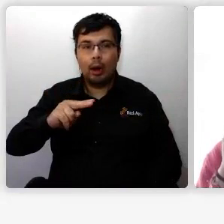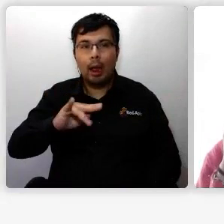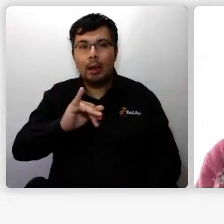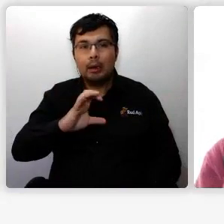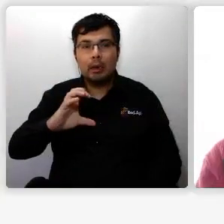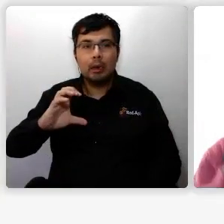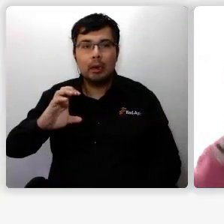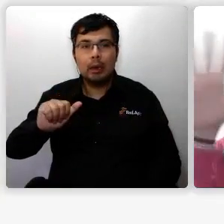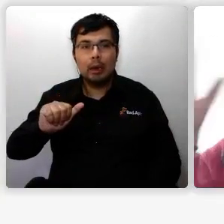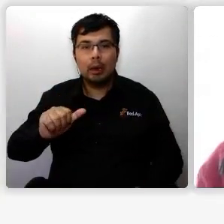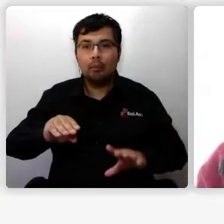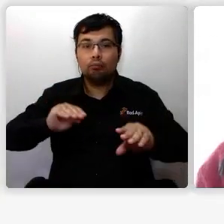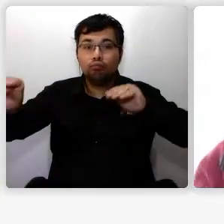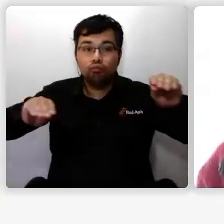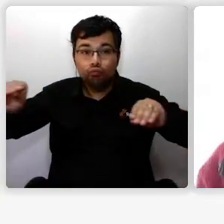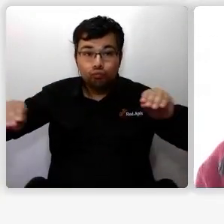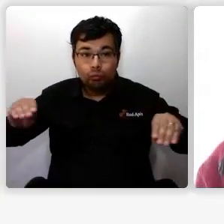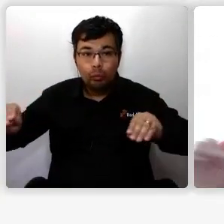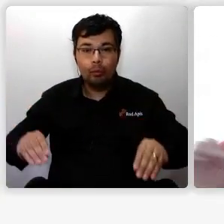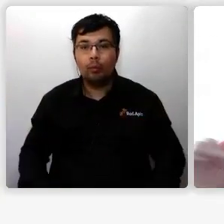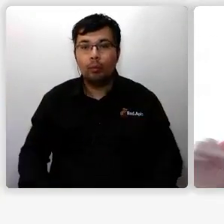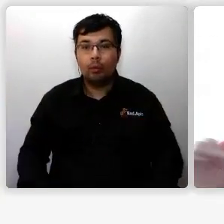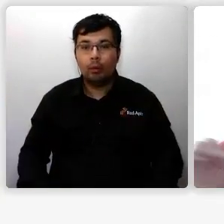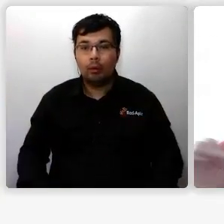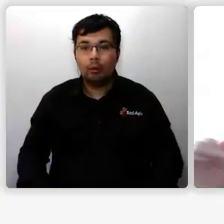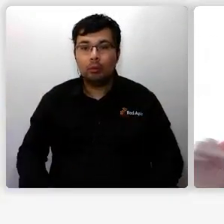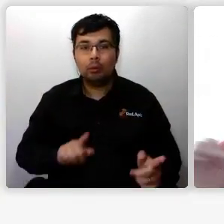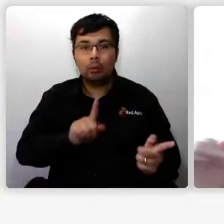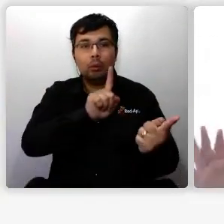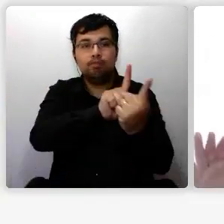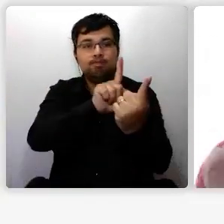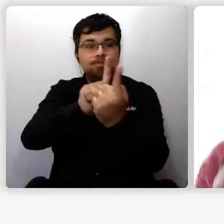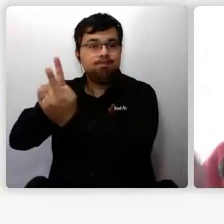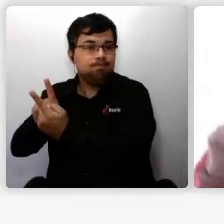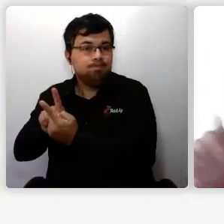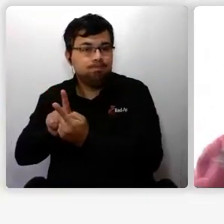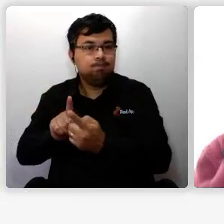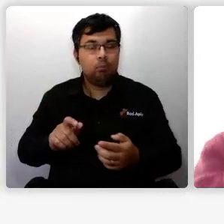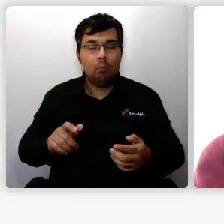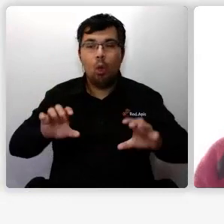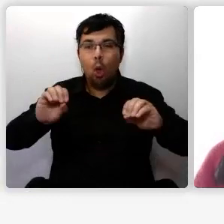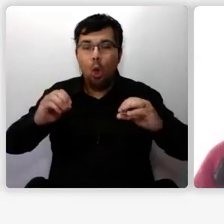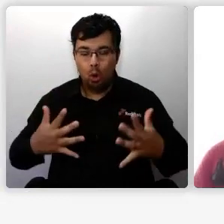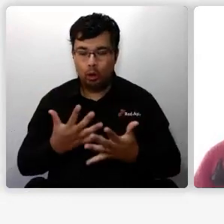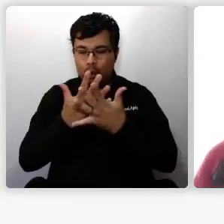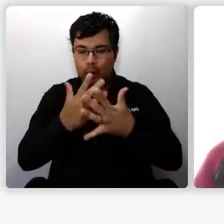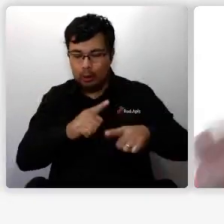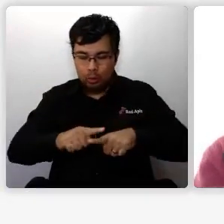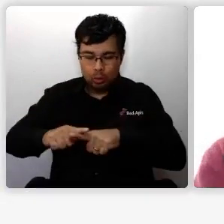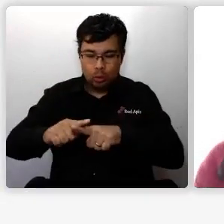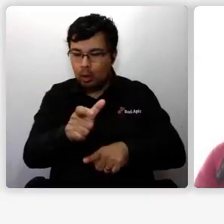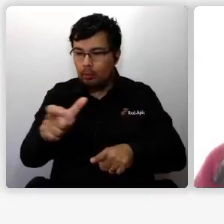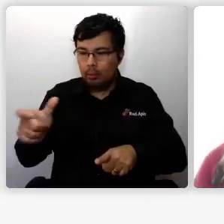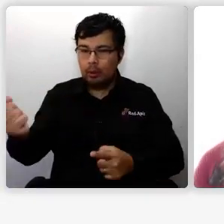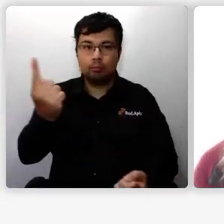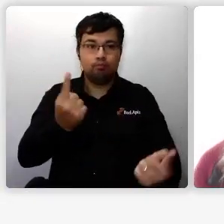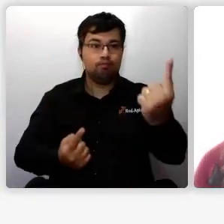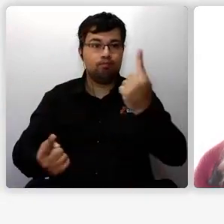poco como en este boca a boca a través de las redes sociales, voy a hacer que haya como que me vuelvan a retuitear